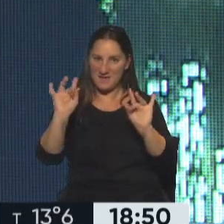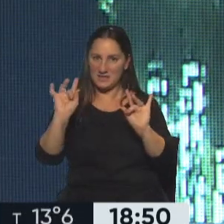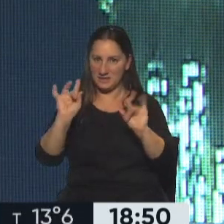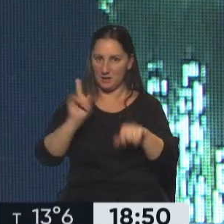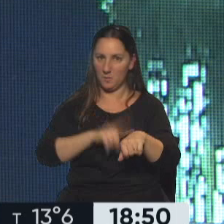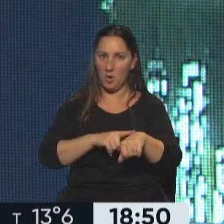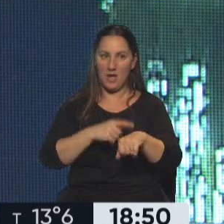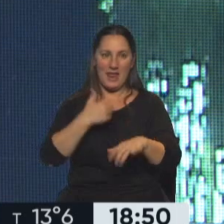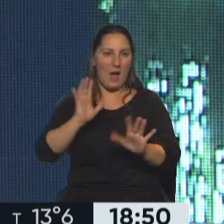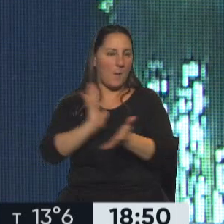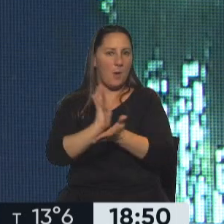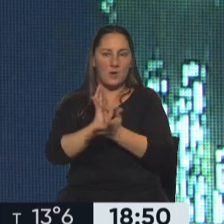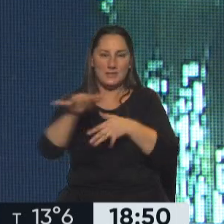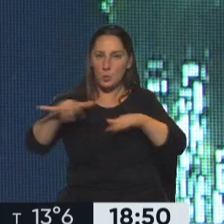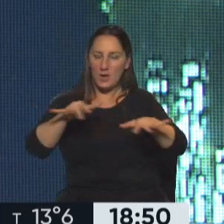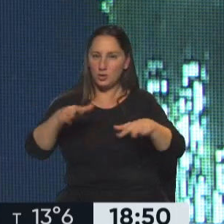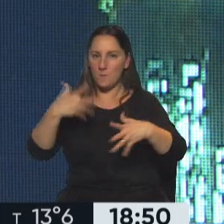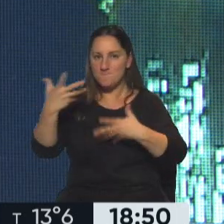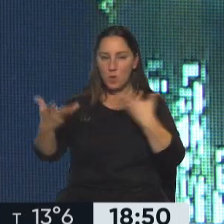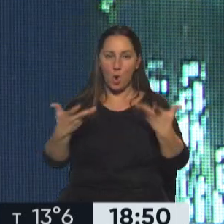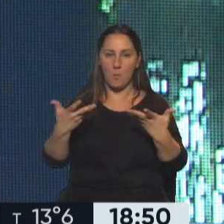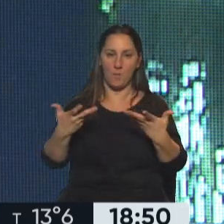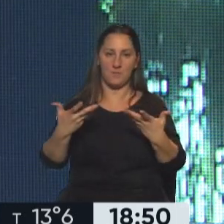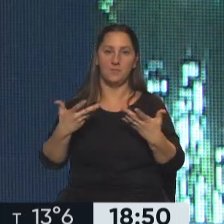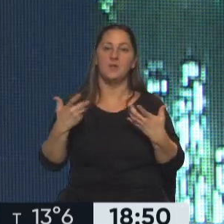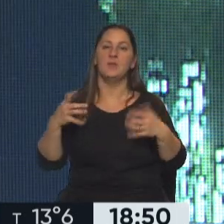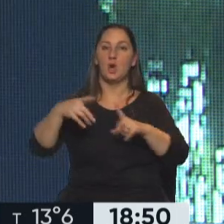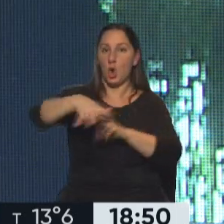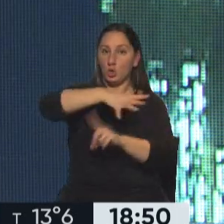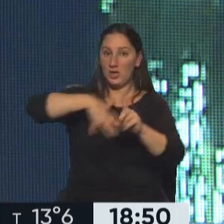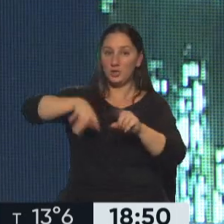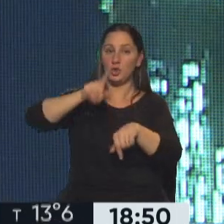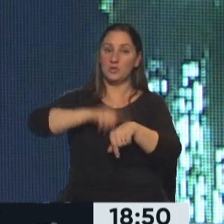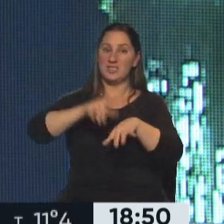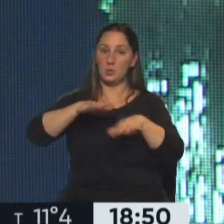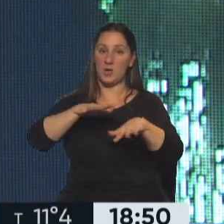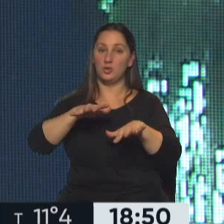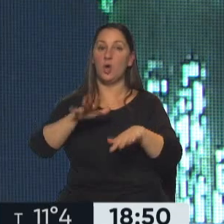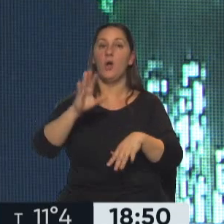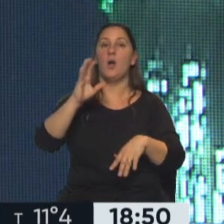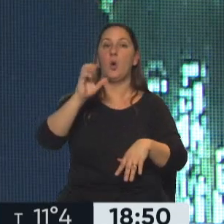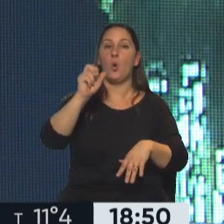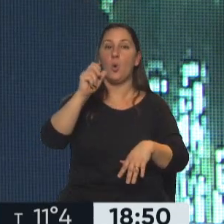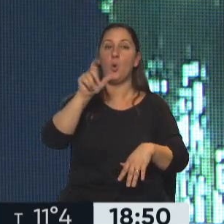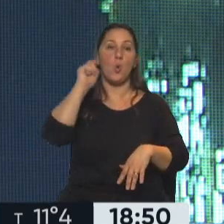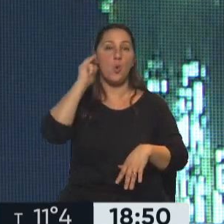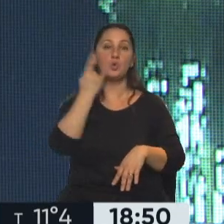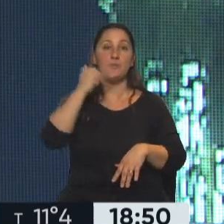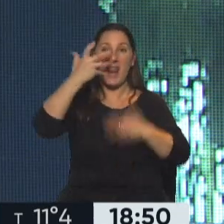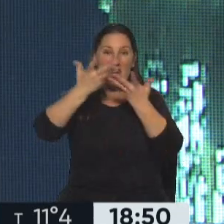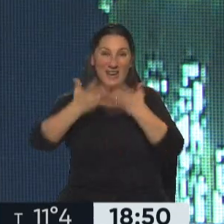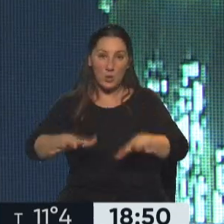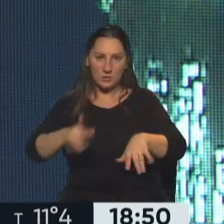pleno papa incendio. caliente y atendiendo la irresponsabilidad del contexto en el que renuncia el propio Martín Guzmán, ¿no? Por